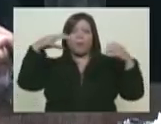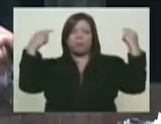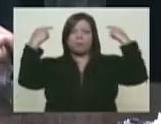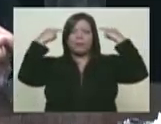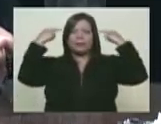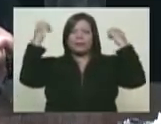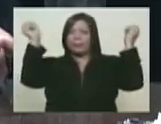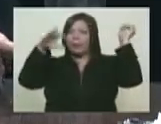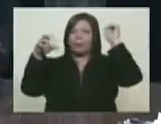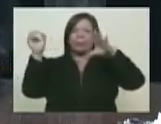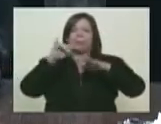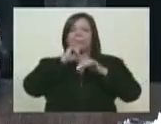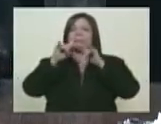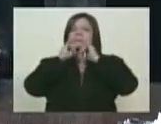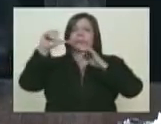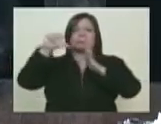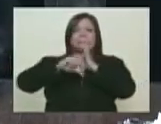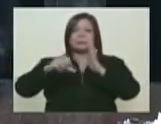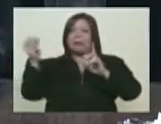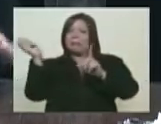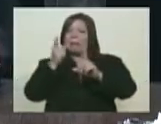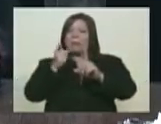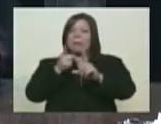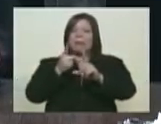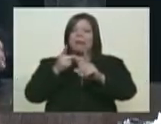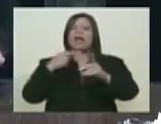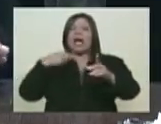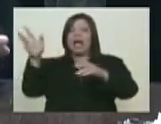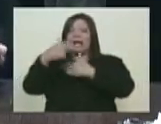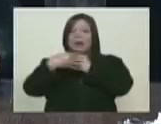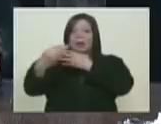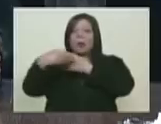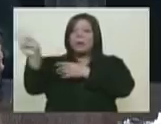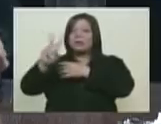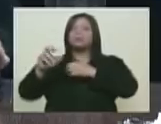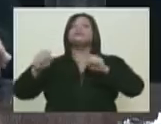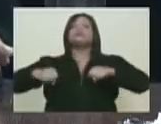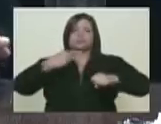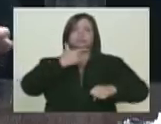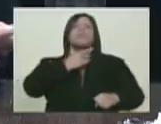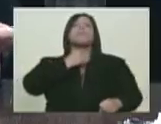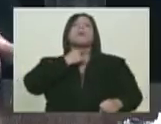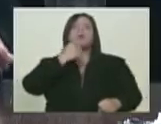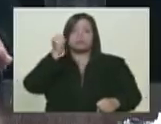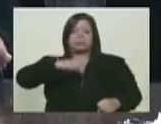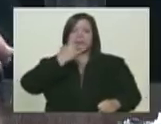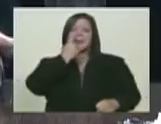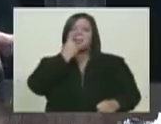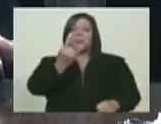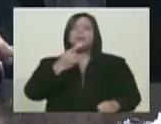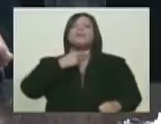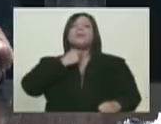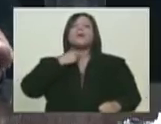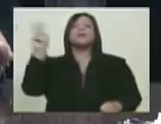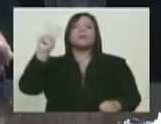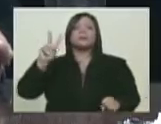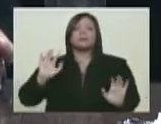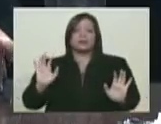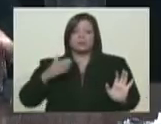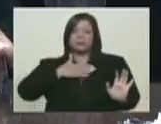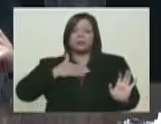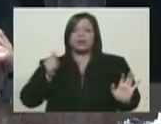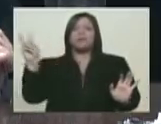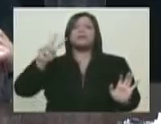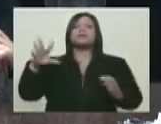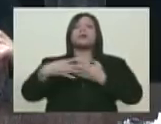¿no? Y amenaza, no quieren ser como Venezuela, y yo digo, sí, ¿cuál es? Yo hay ratos en que me gustaría ser como